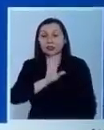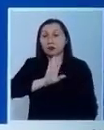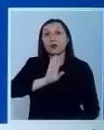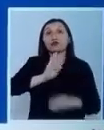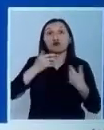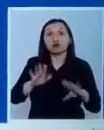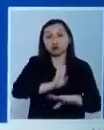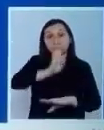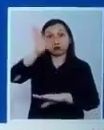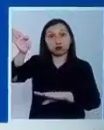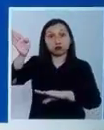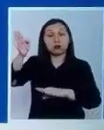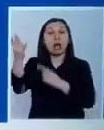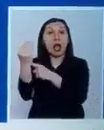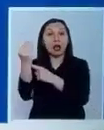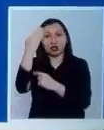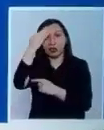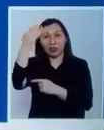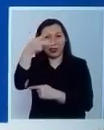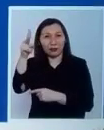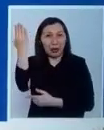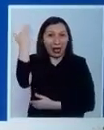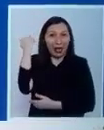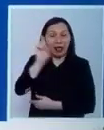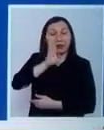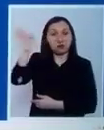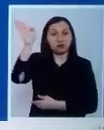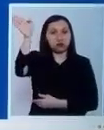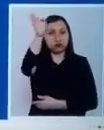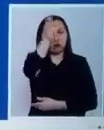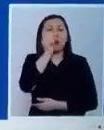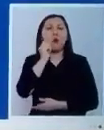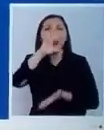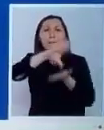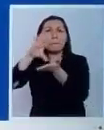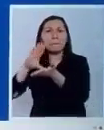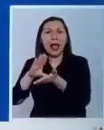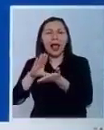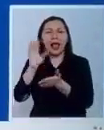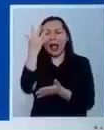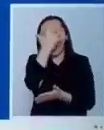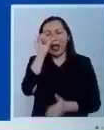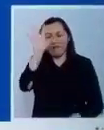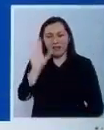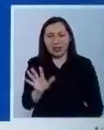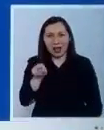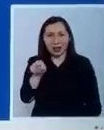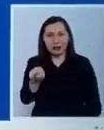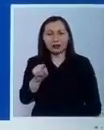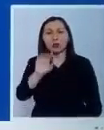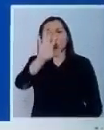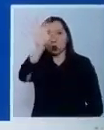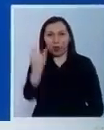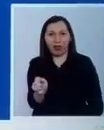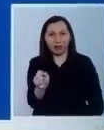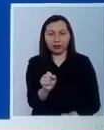estado los últimos 14 días en alguno de los siguientes países de África. Primero,